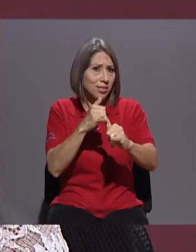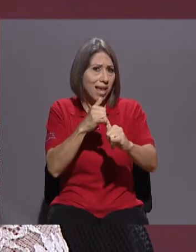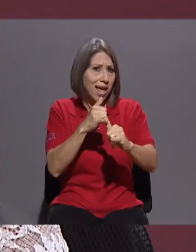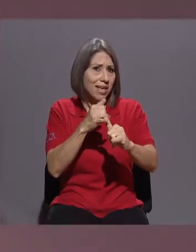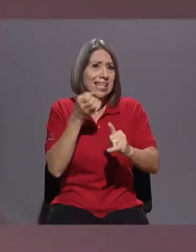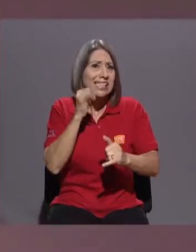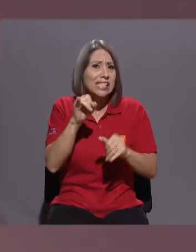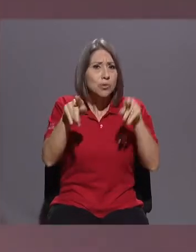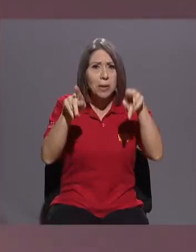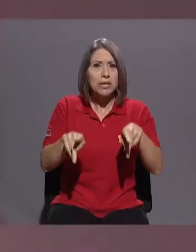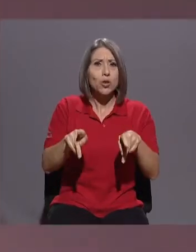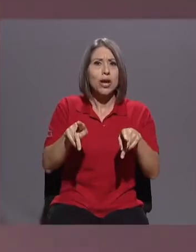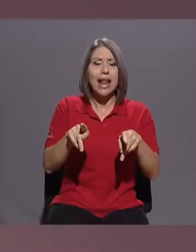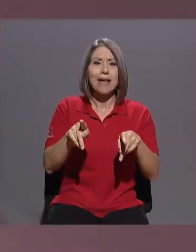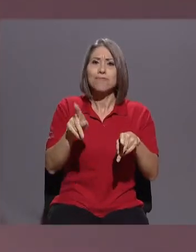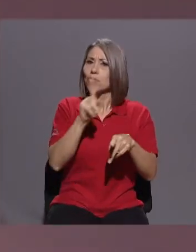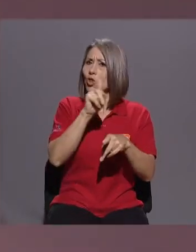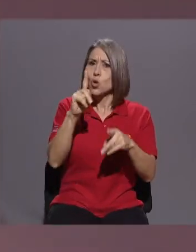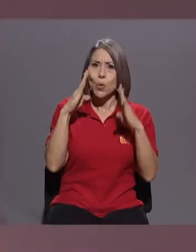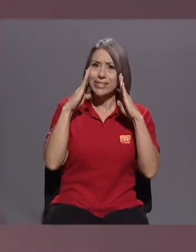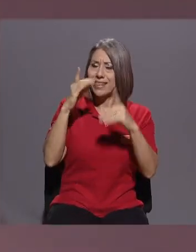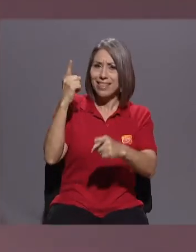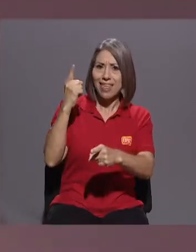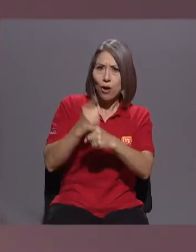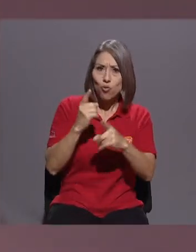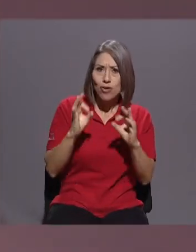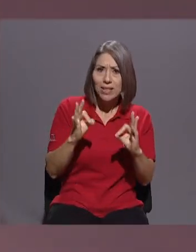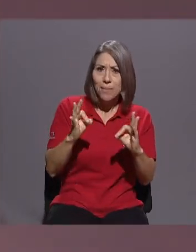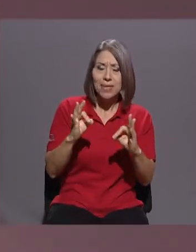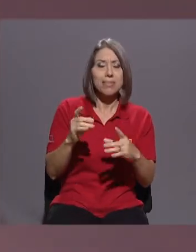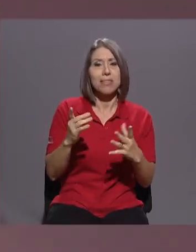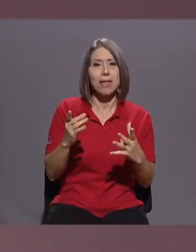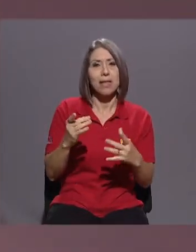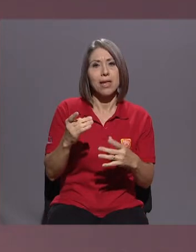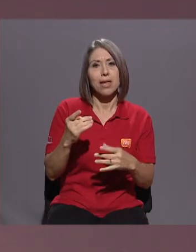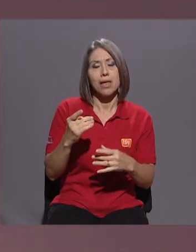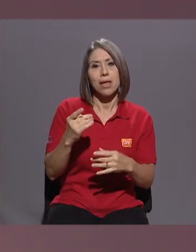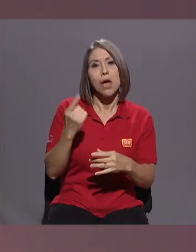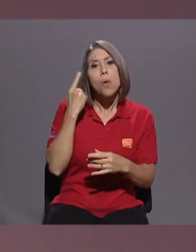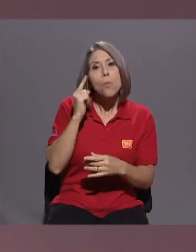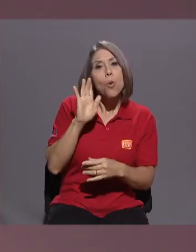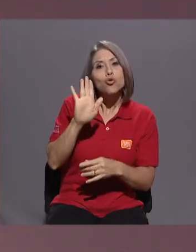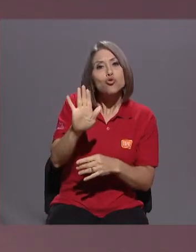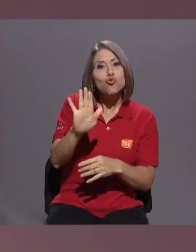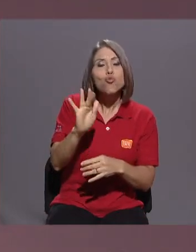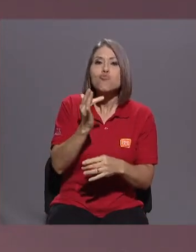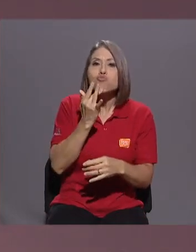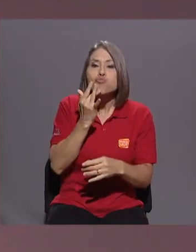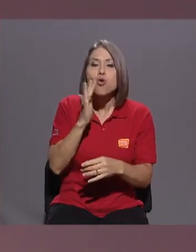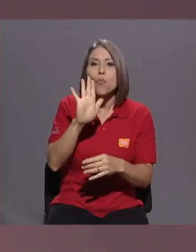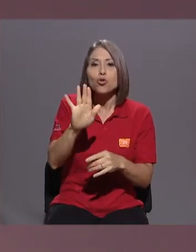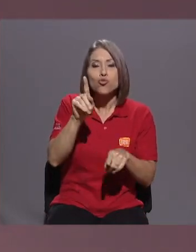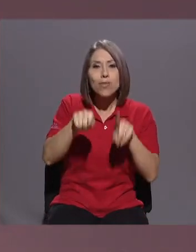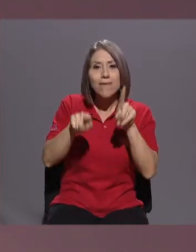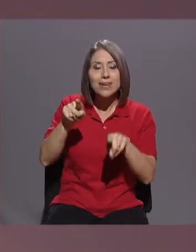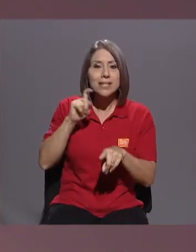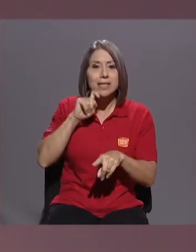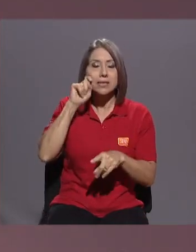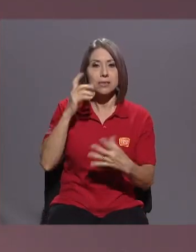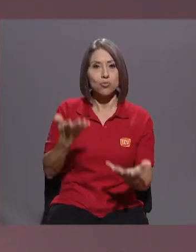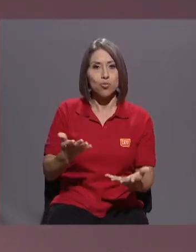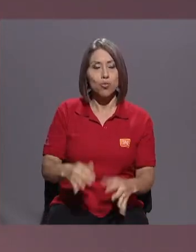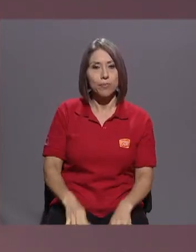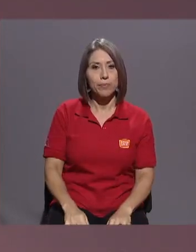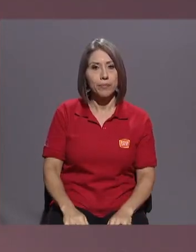denuncia Cuando una persona No es bien atendida O correctamente atendida Por su orientación O por la diversidad